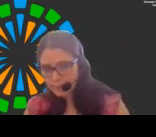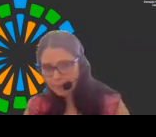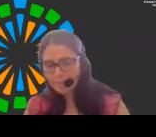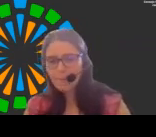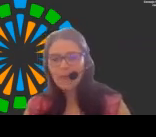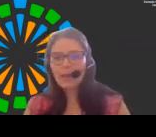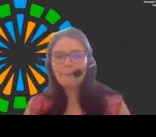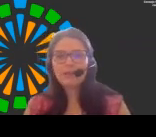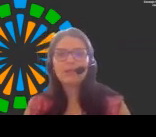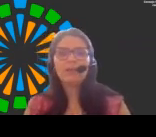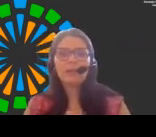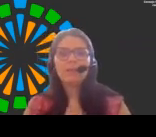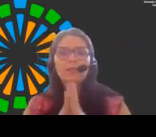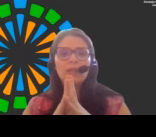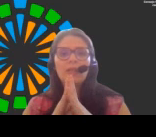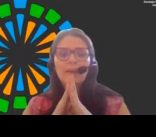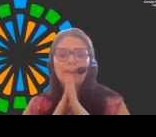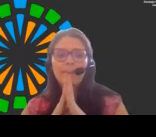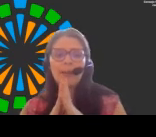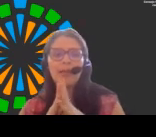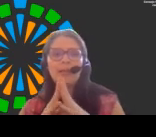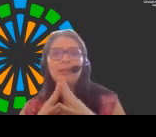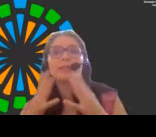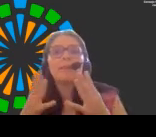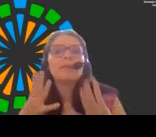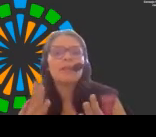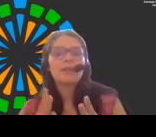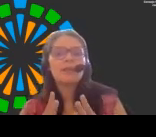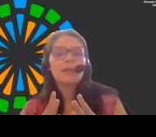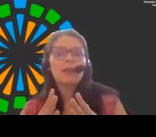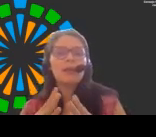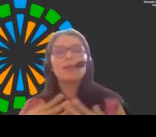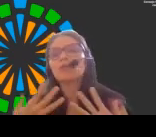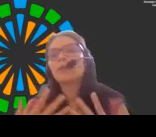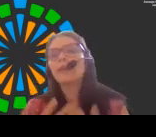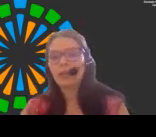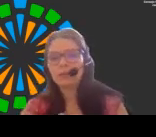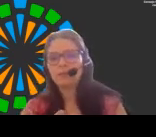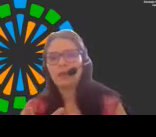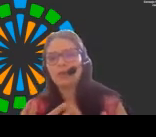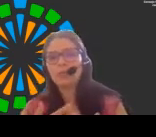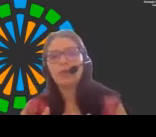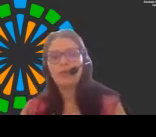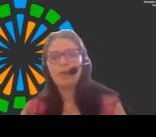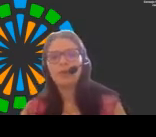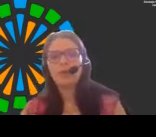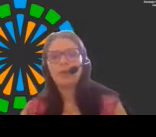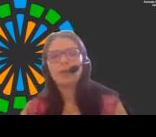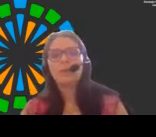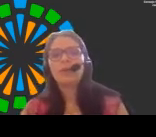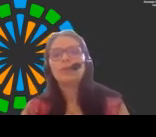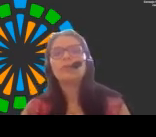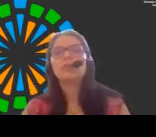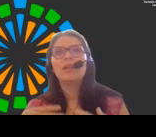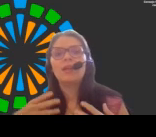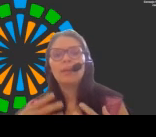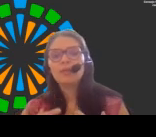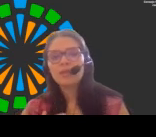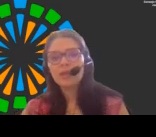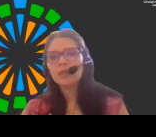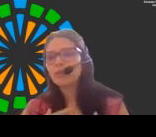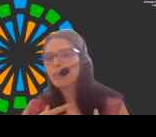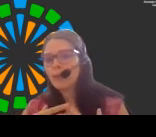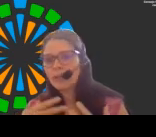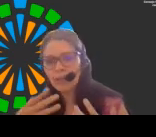visual Qué pasa si tenemos y la discapacidad que no se ve A eso me refiero verdad Entonces